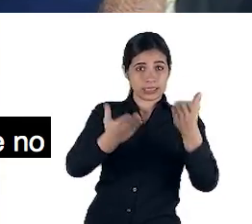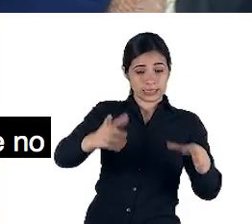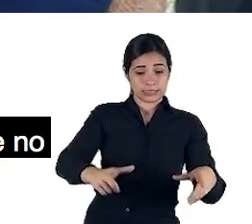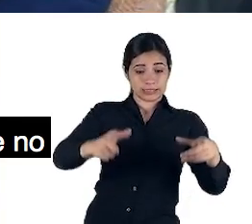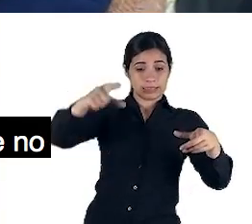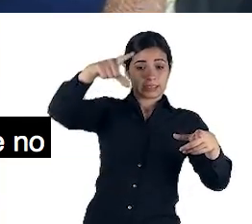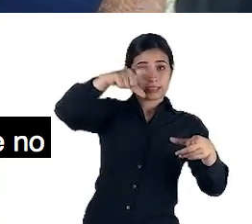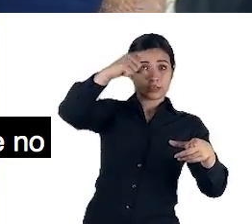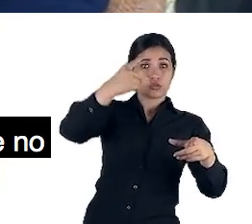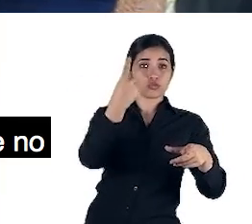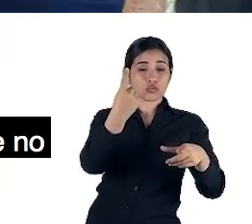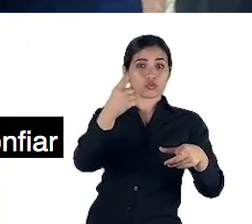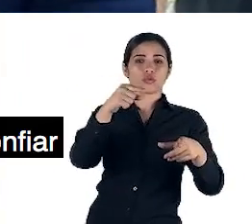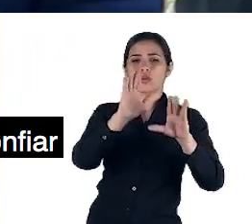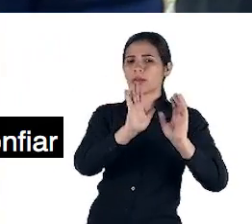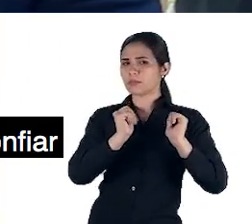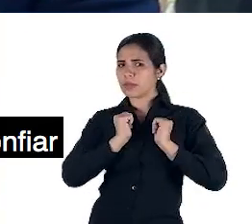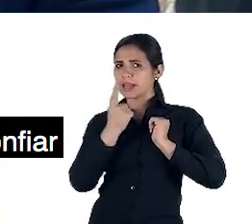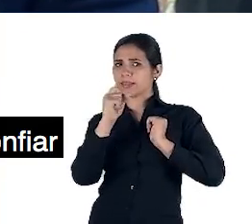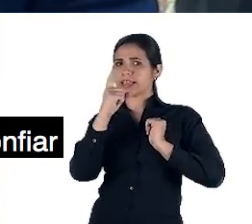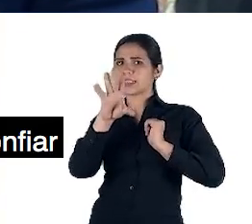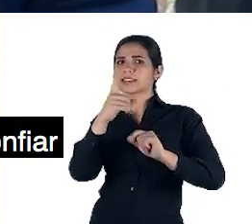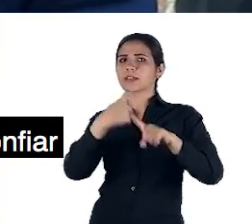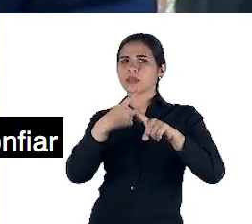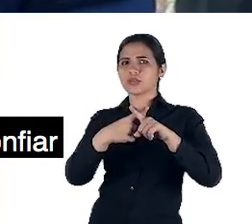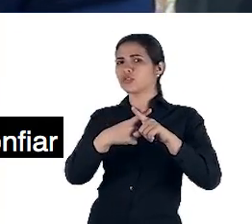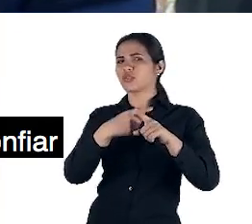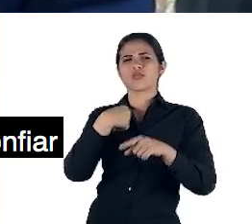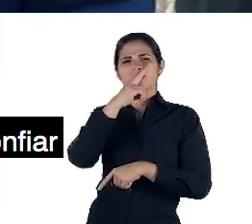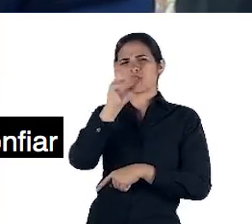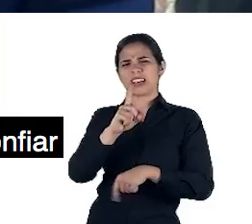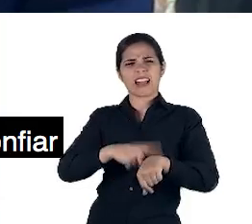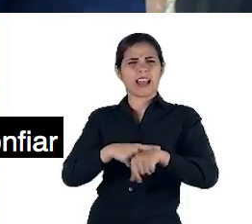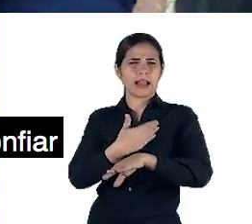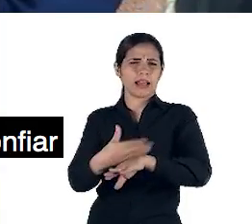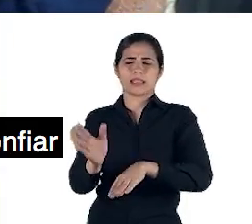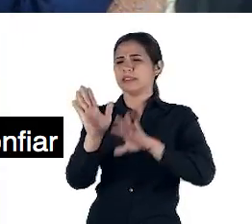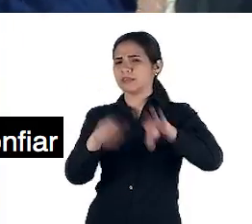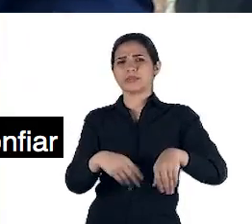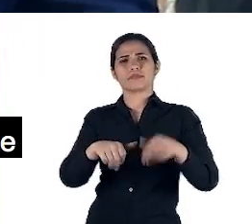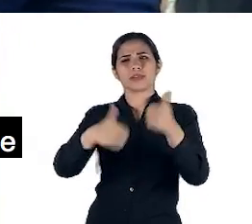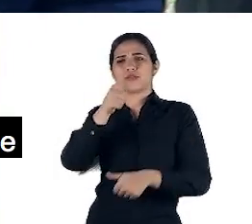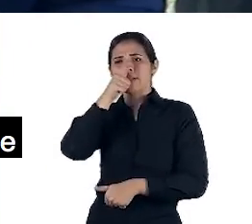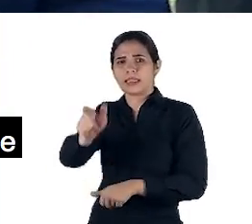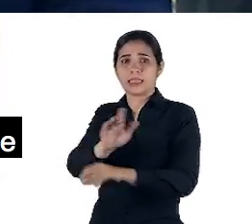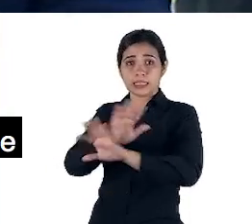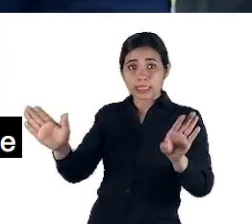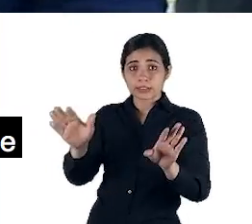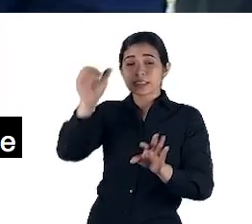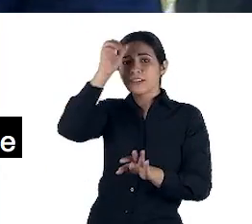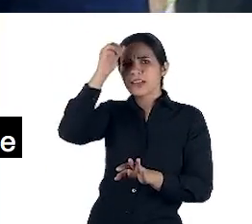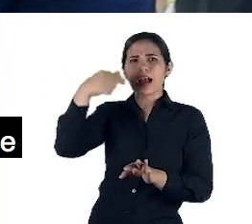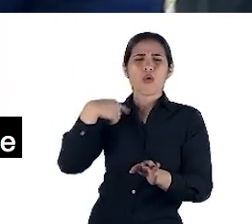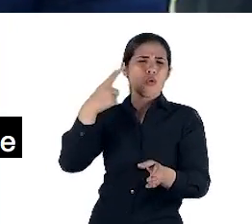puede adquirir tomando un agua que no está potabilizada? Al permitir abrir directamente la canilla y confiar en la palabra agua